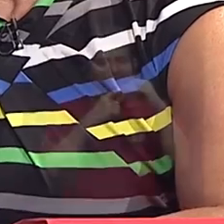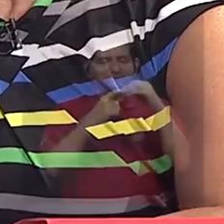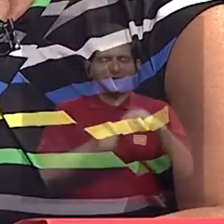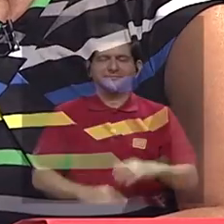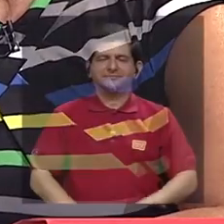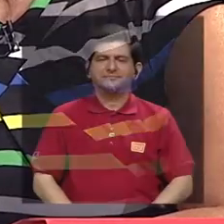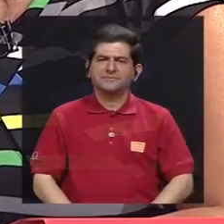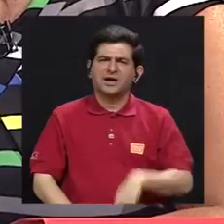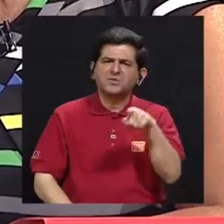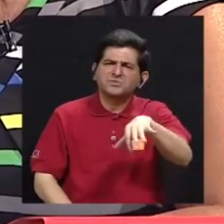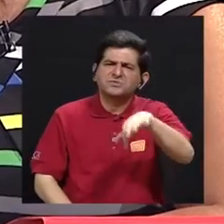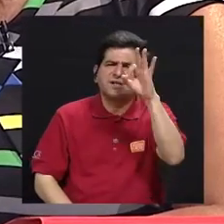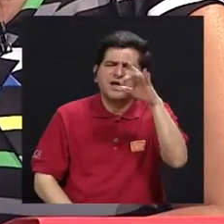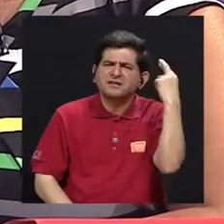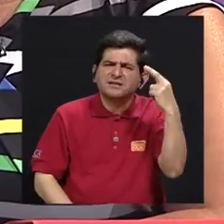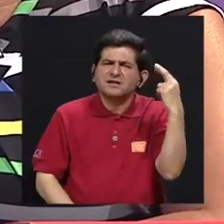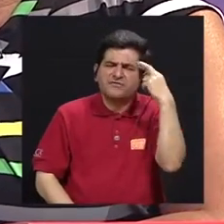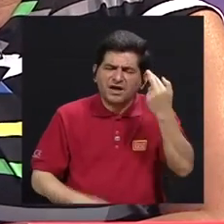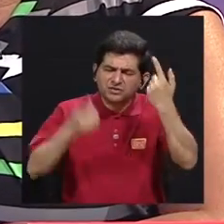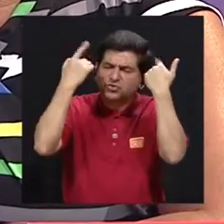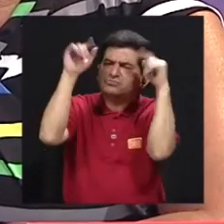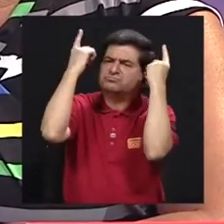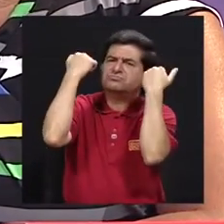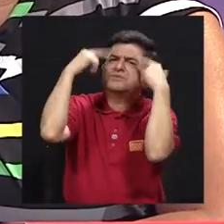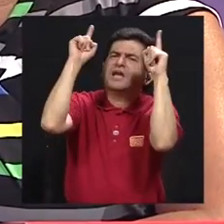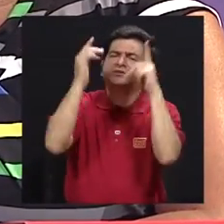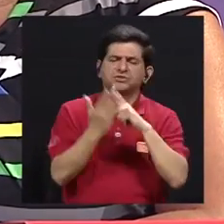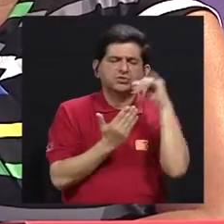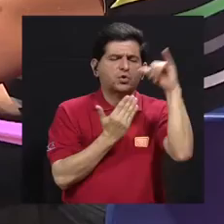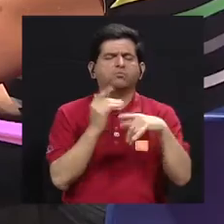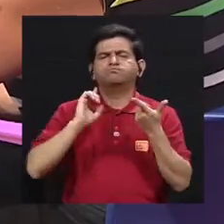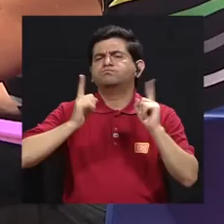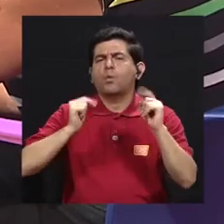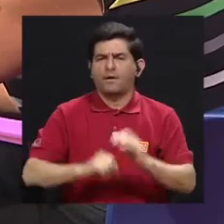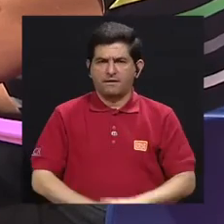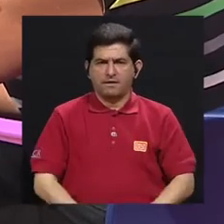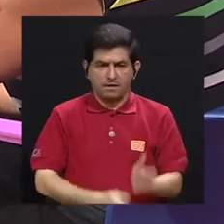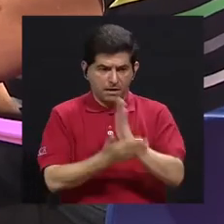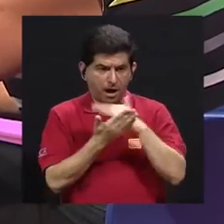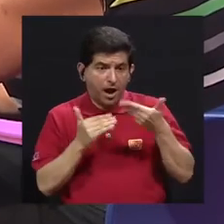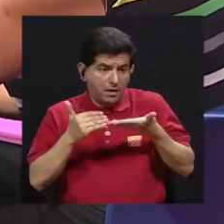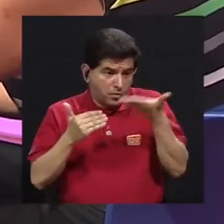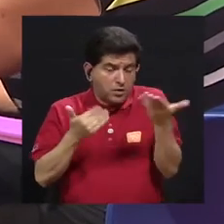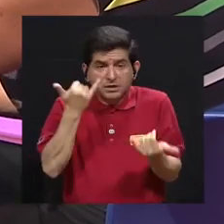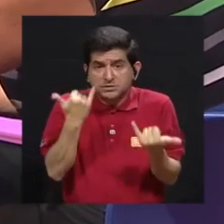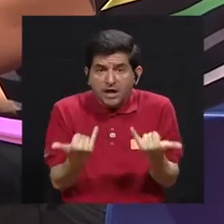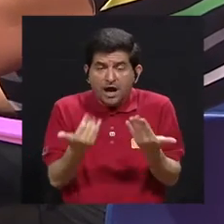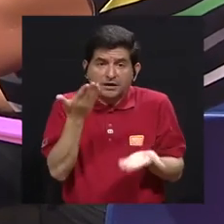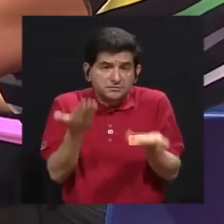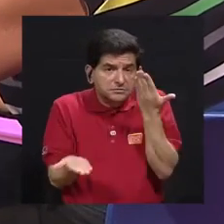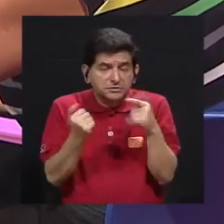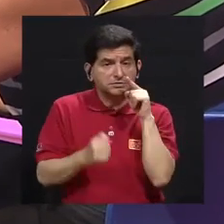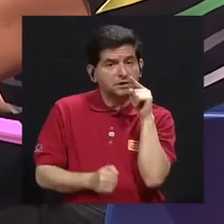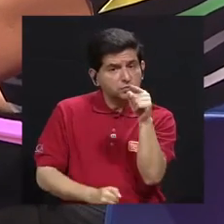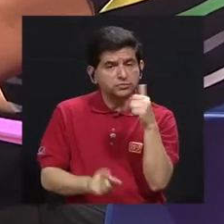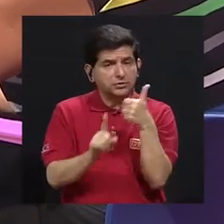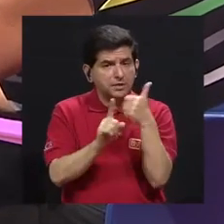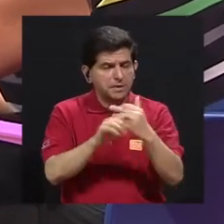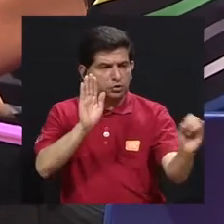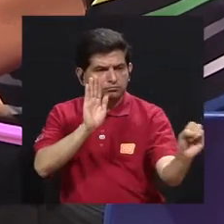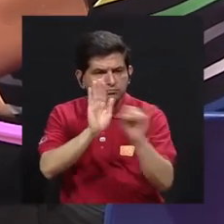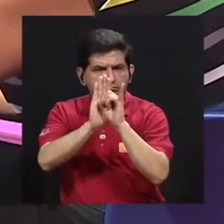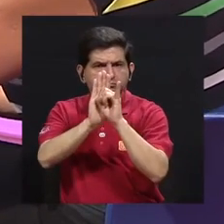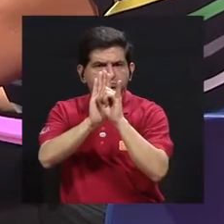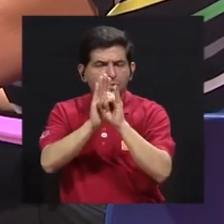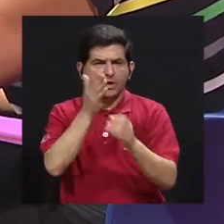cuales han encontrado ustedes que son los factores de éxito en esos proyectos hay algunos factores que ya han esté usted es